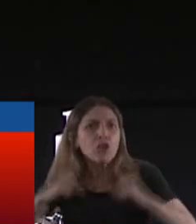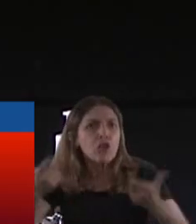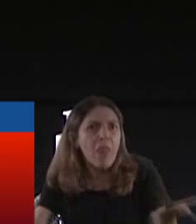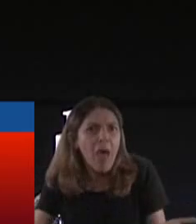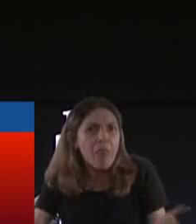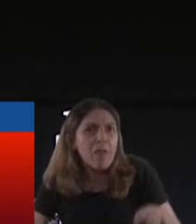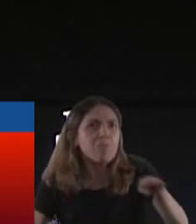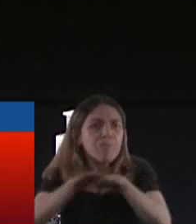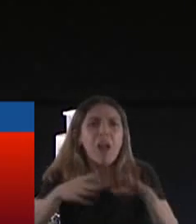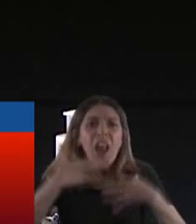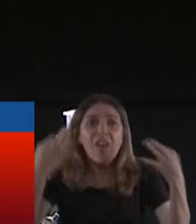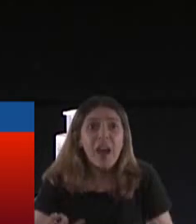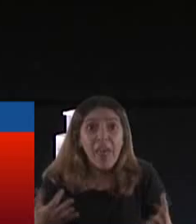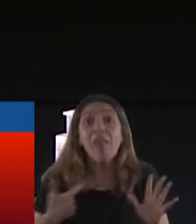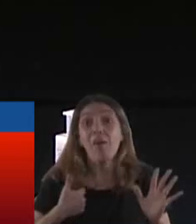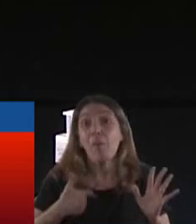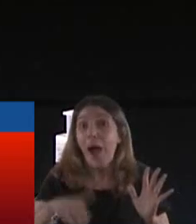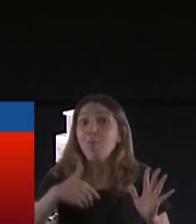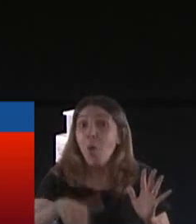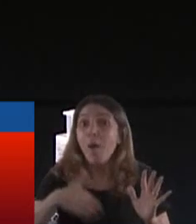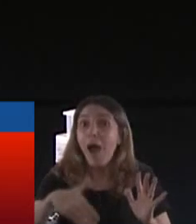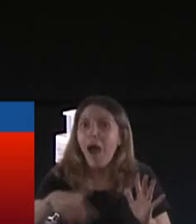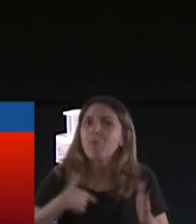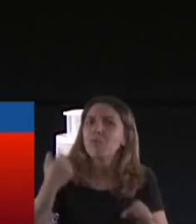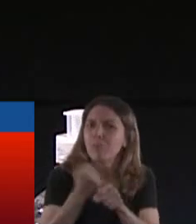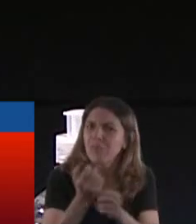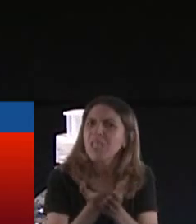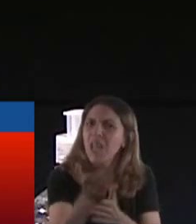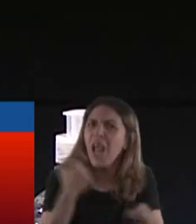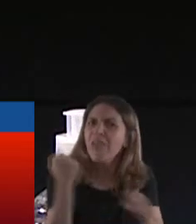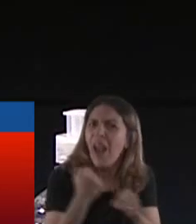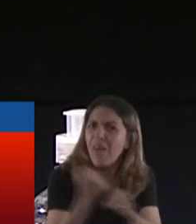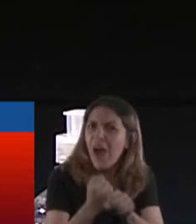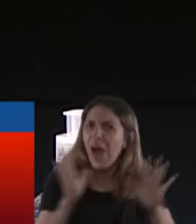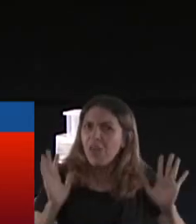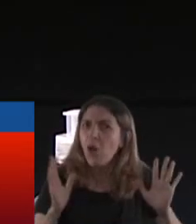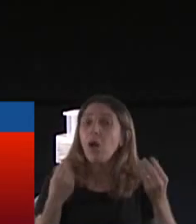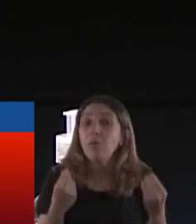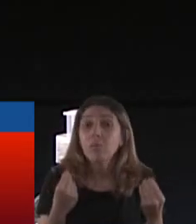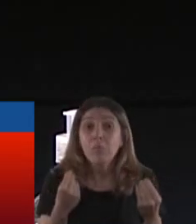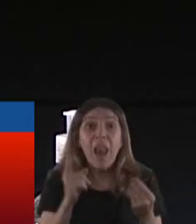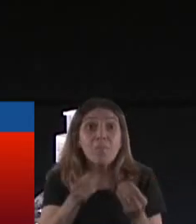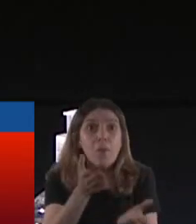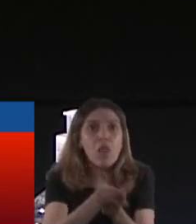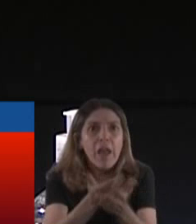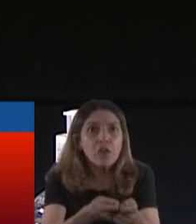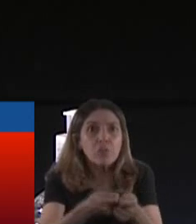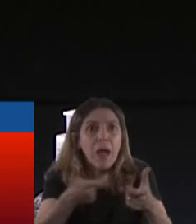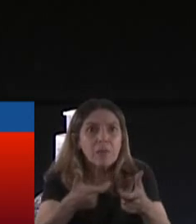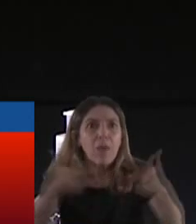Y en verdad vamos a seguir trabajando para que esos derechos sigan